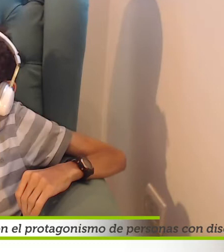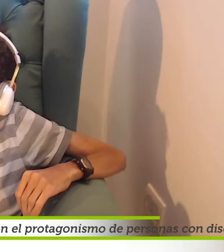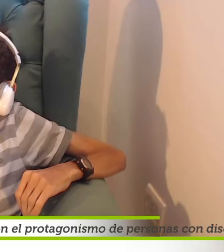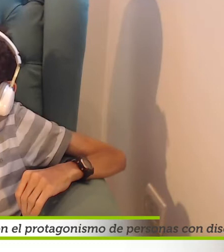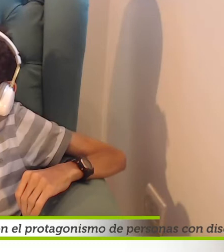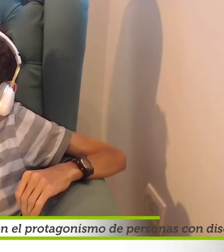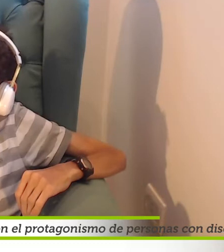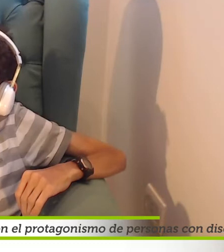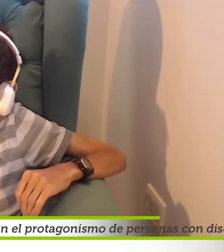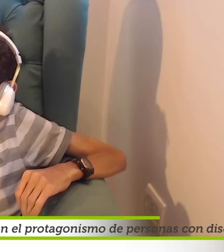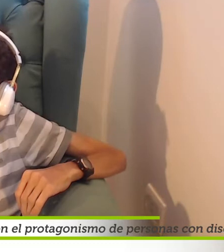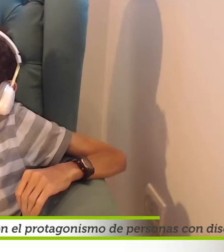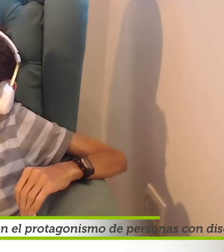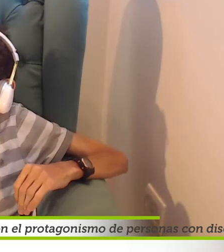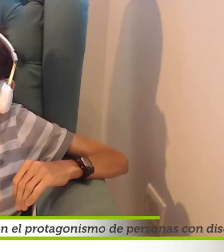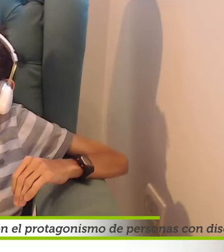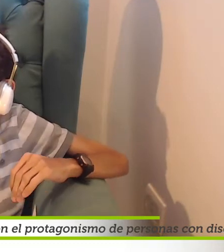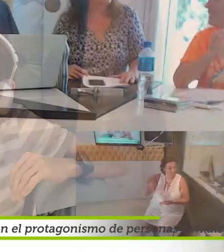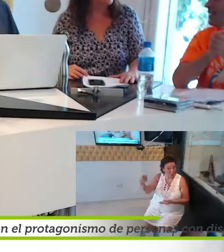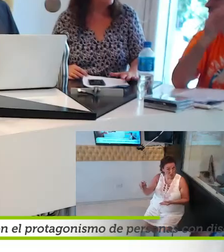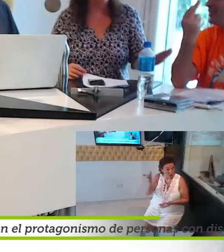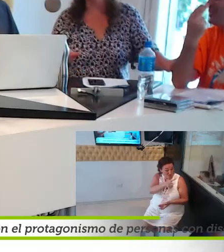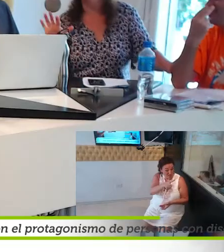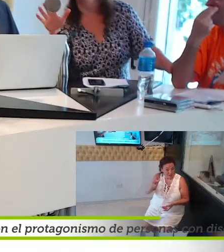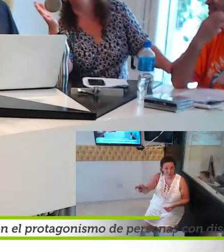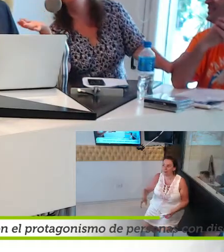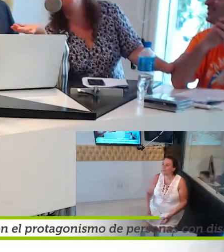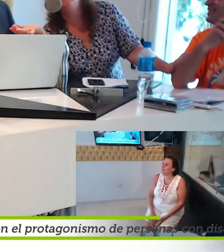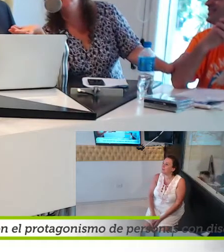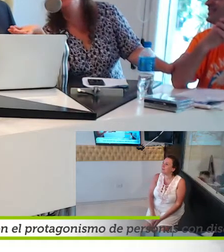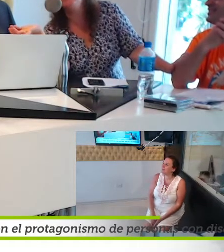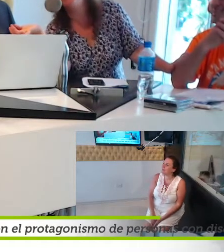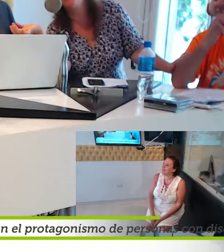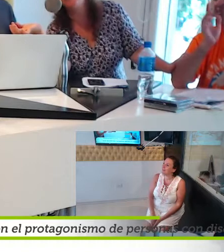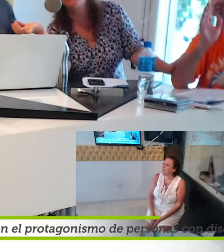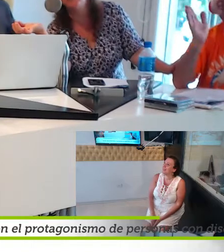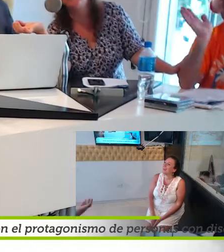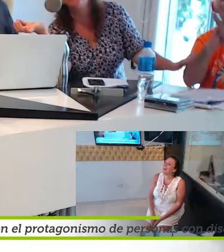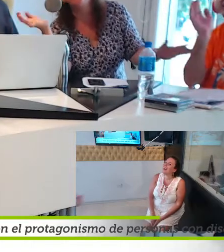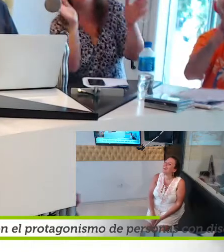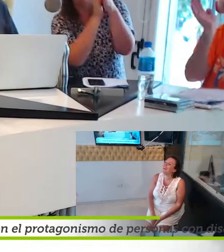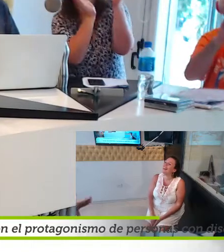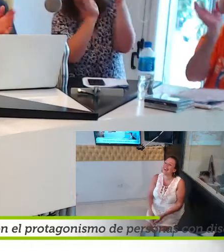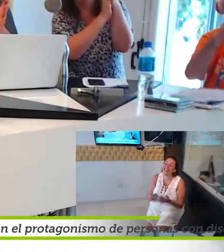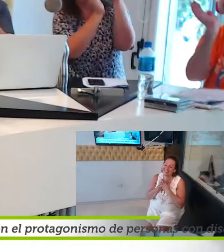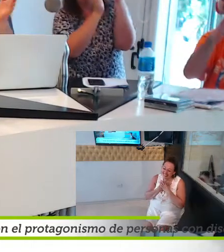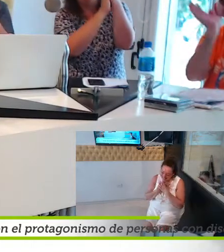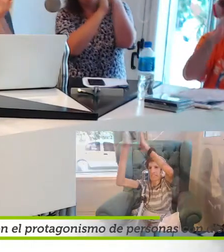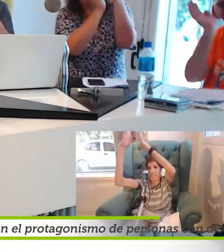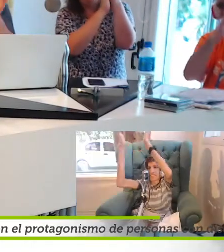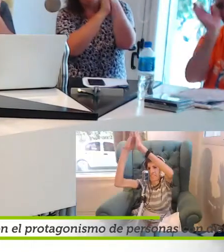vinieron. Lo bien que hacen. Muy bien. Bueno, entonces, ¿hasta cuándo? Hasta cuándo. Pará, Tele. Muchísimas gracias.